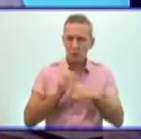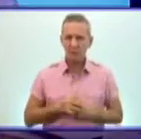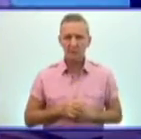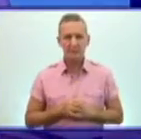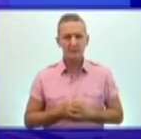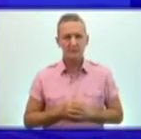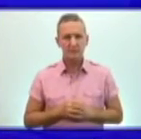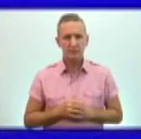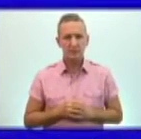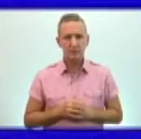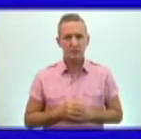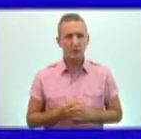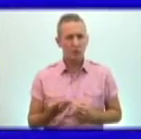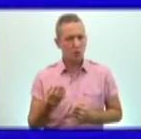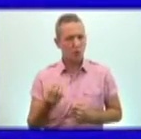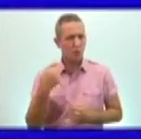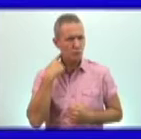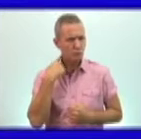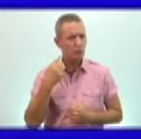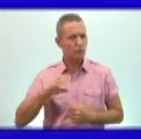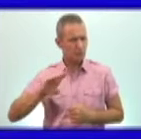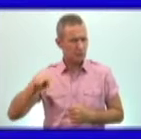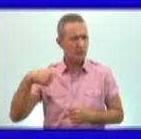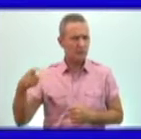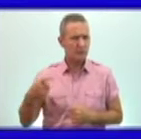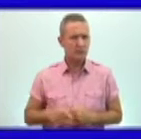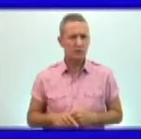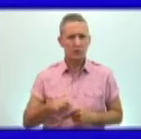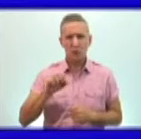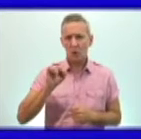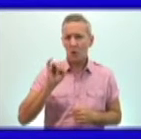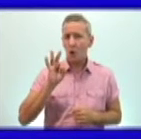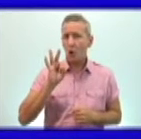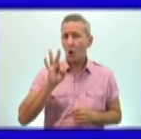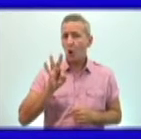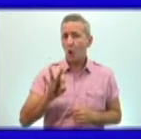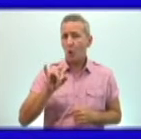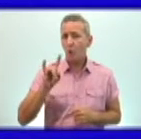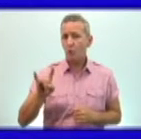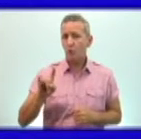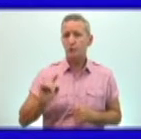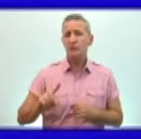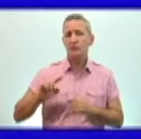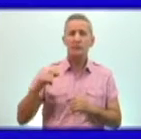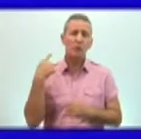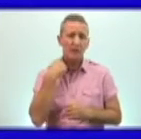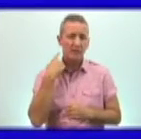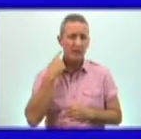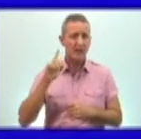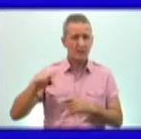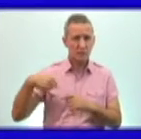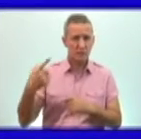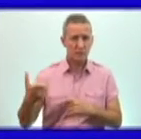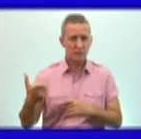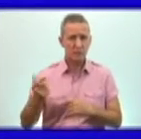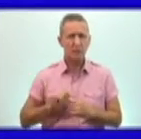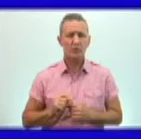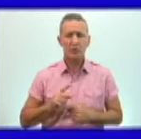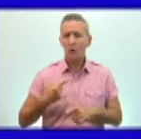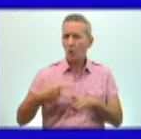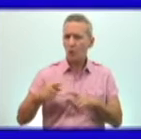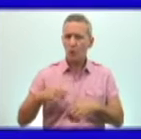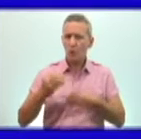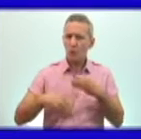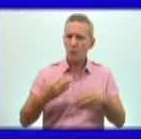También, muchos años después, 89 años posteriores, se hace otro hecho que